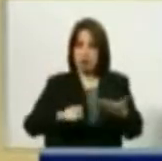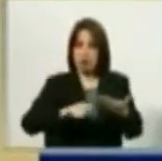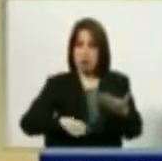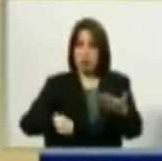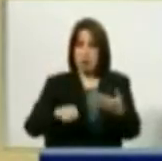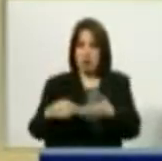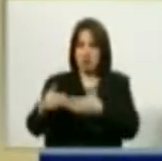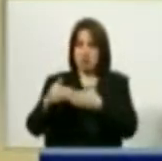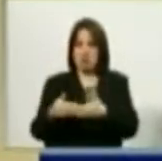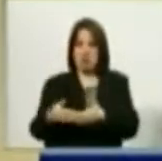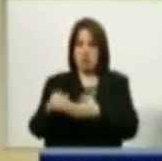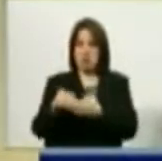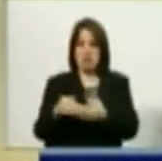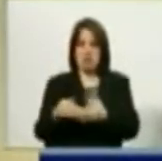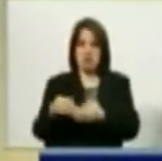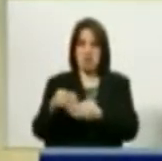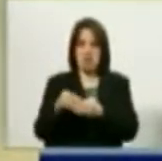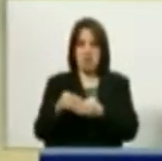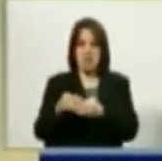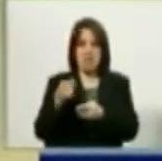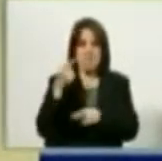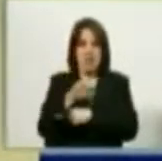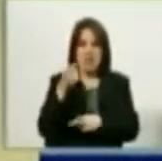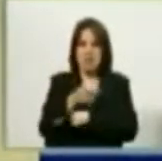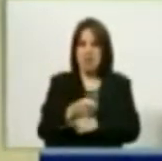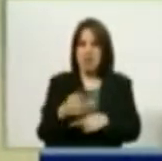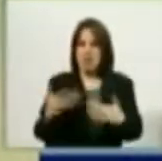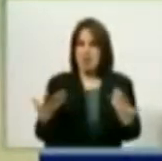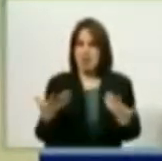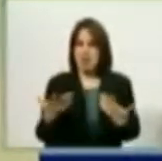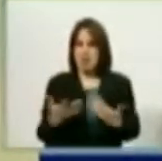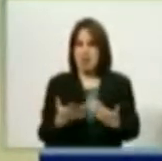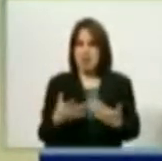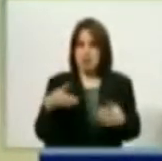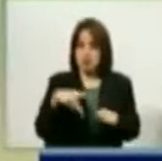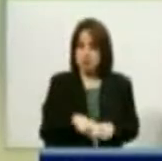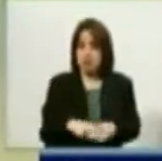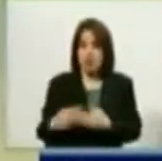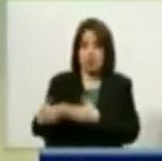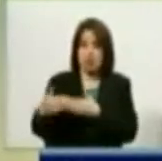imperio ese estado fallido Que es Estados Unidos